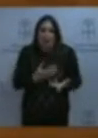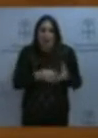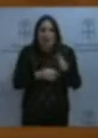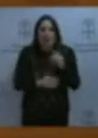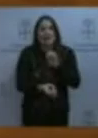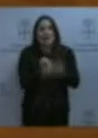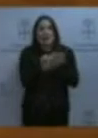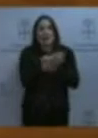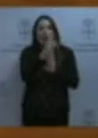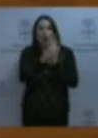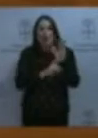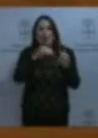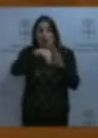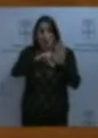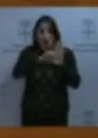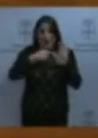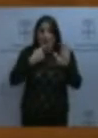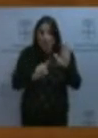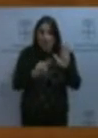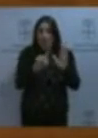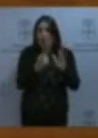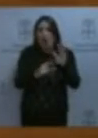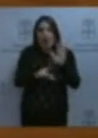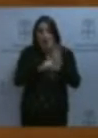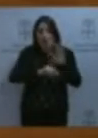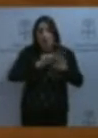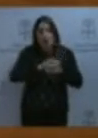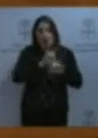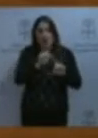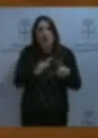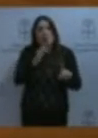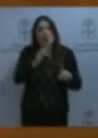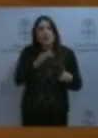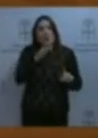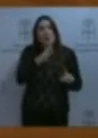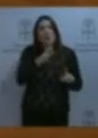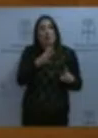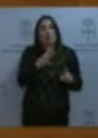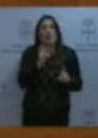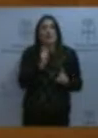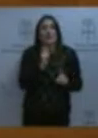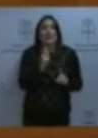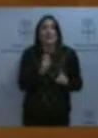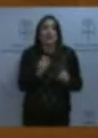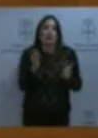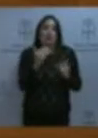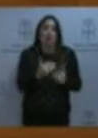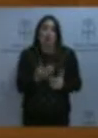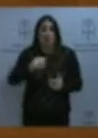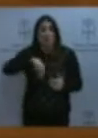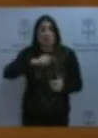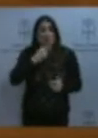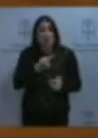registros establecidos en la ley se ha dado no solo de forma irregular, sino también con una falta total de sistematicidad. Tal y como señalamos en